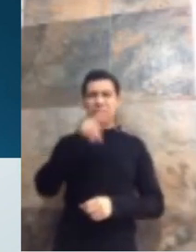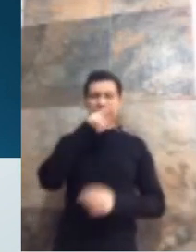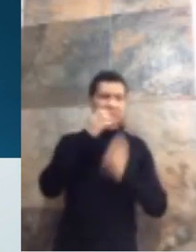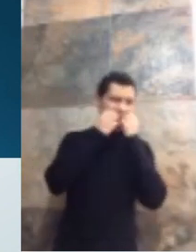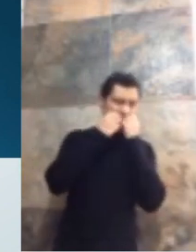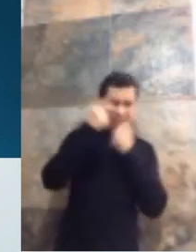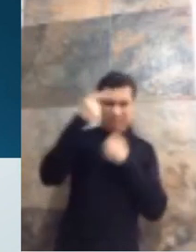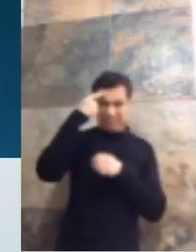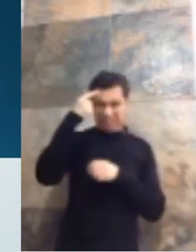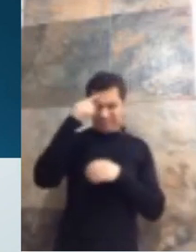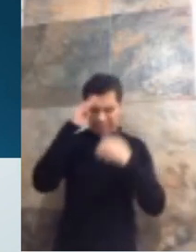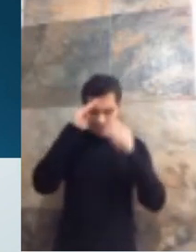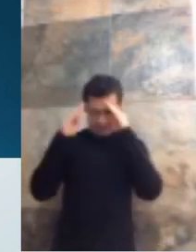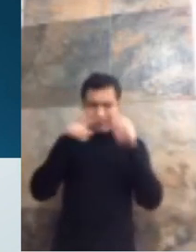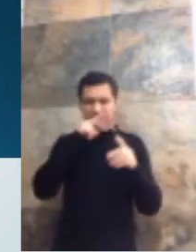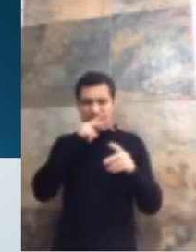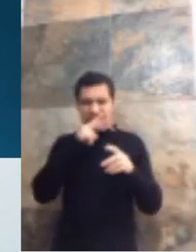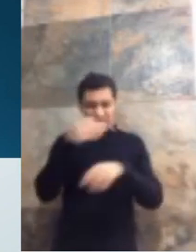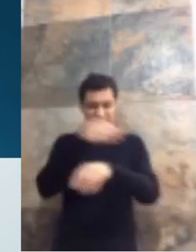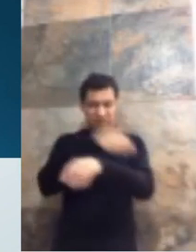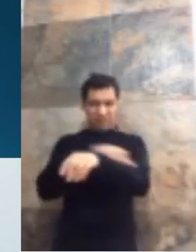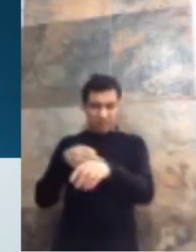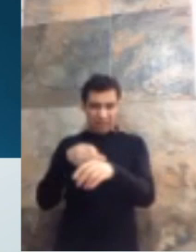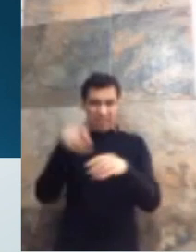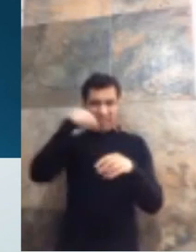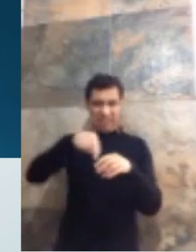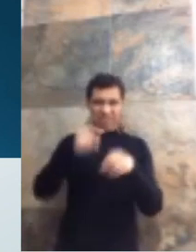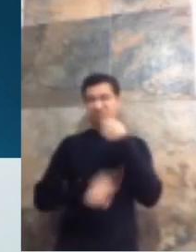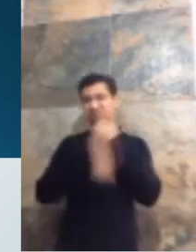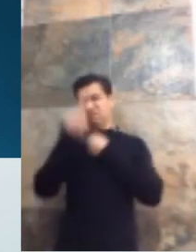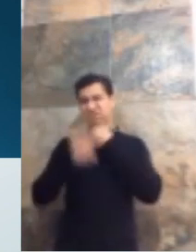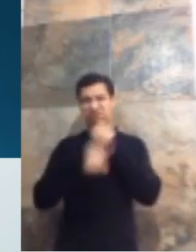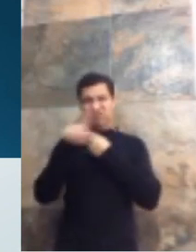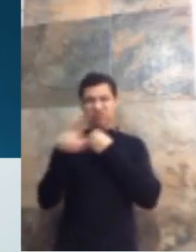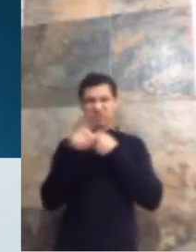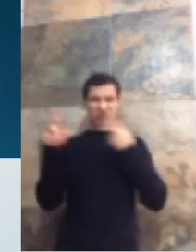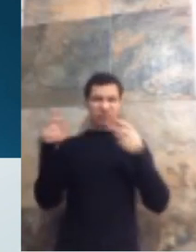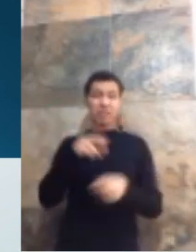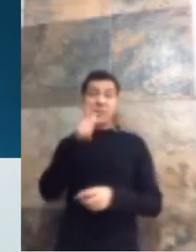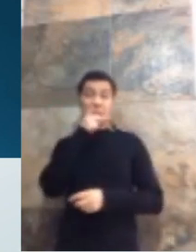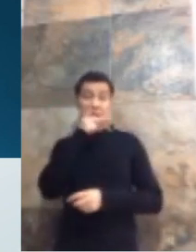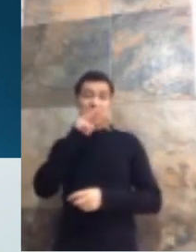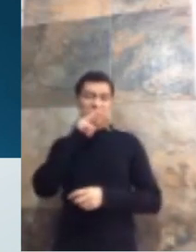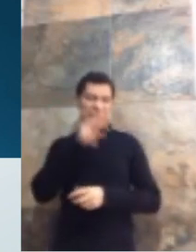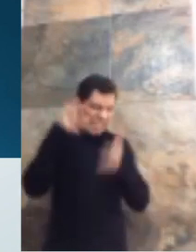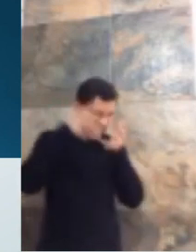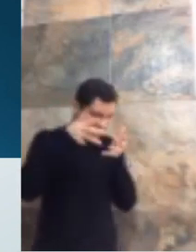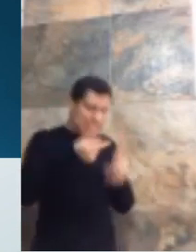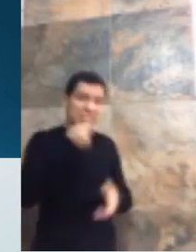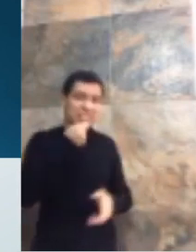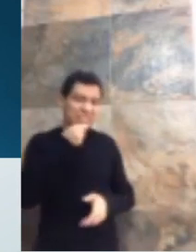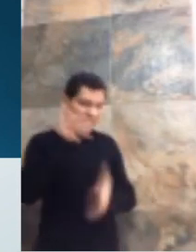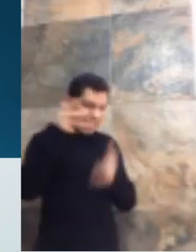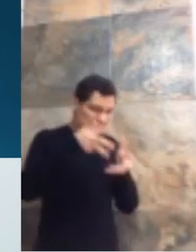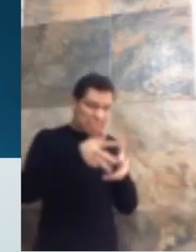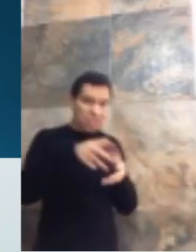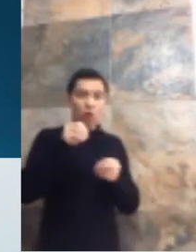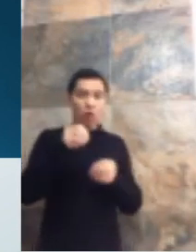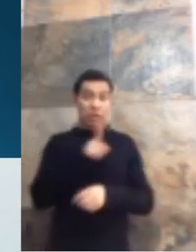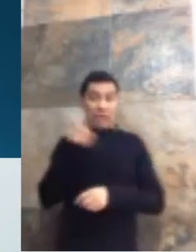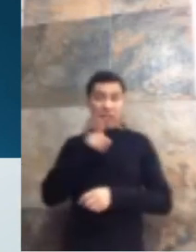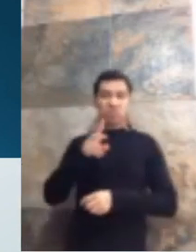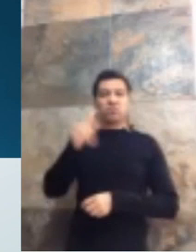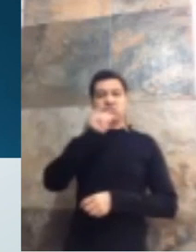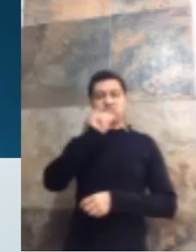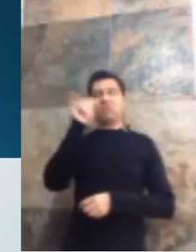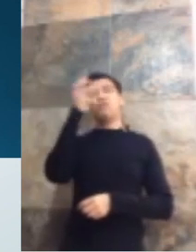de relaciones interpersonales, a un extremo de maltrato a los hijos, de estar abusando del alcohol, etcétera? Lo que necesitamos